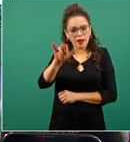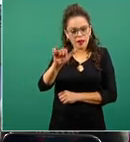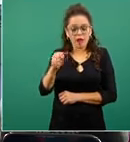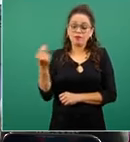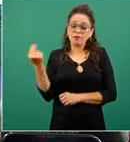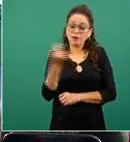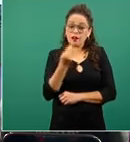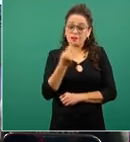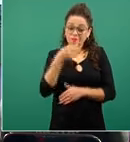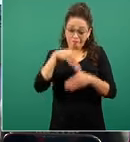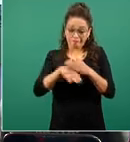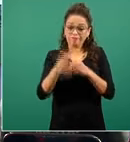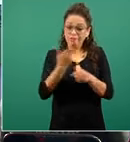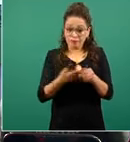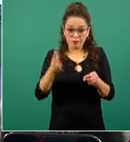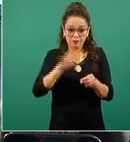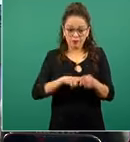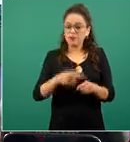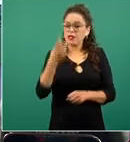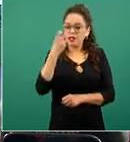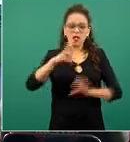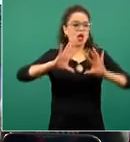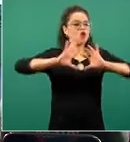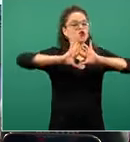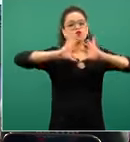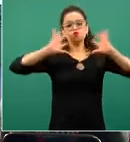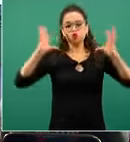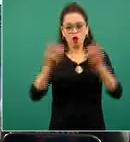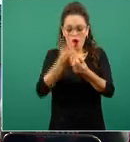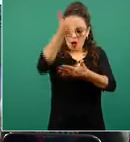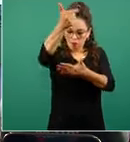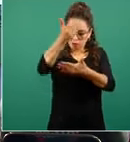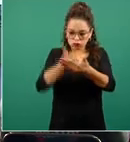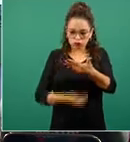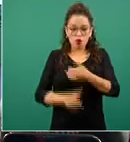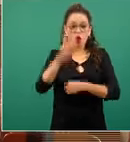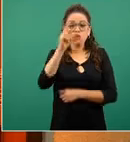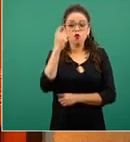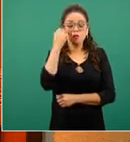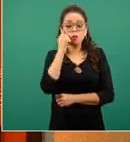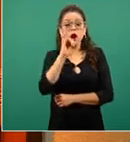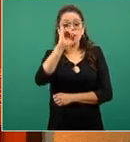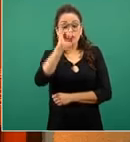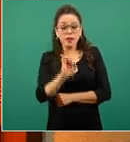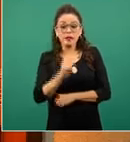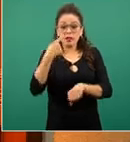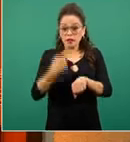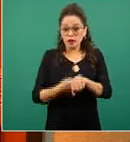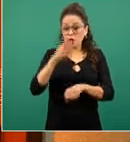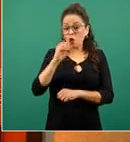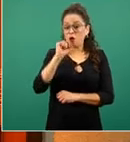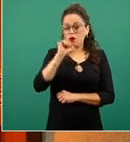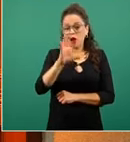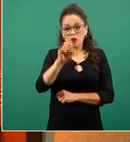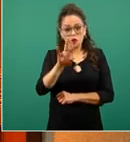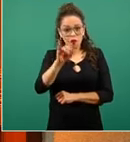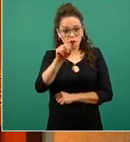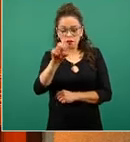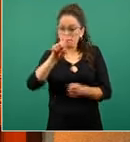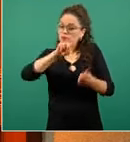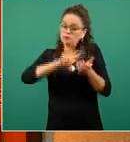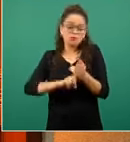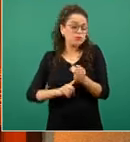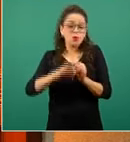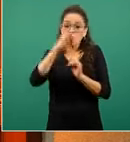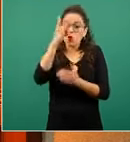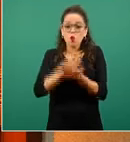hospitalizarse y los contamos a todos, independientemente que sean sospechosos o no de COVID, simple y llanamente por el hecho de tener una